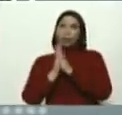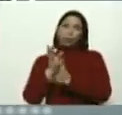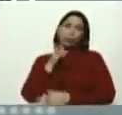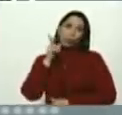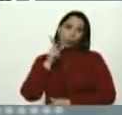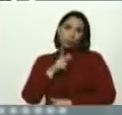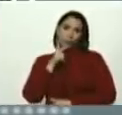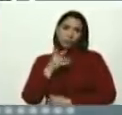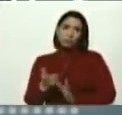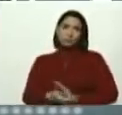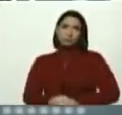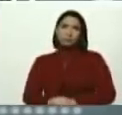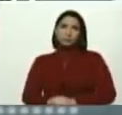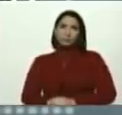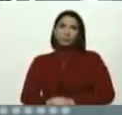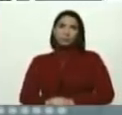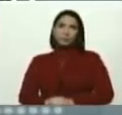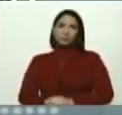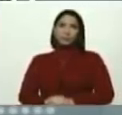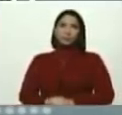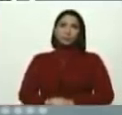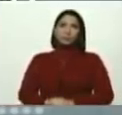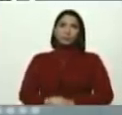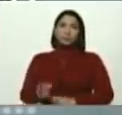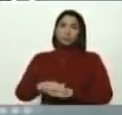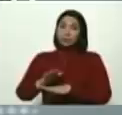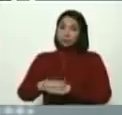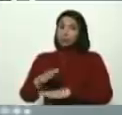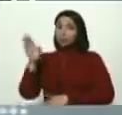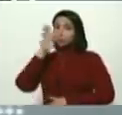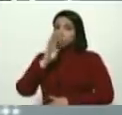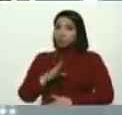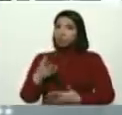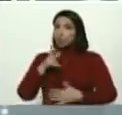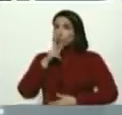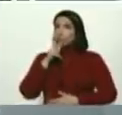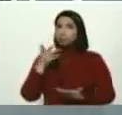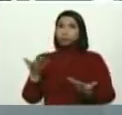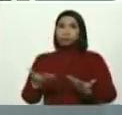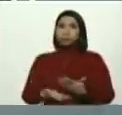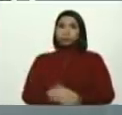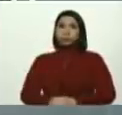realmente fuera de lo normal, lo que está pasando en Brasil.